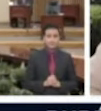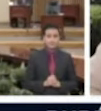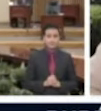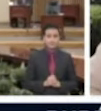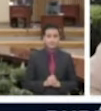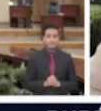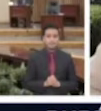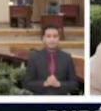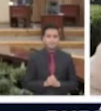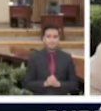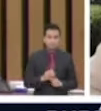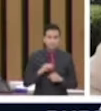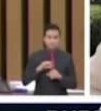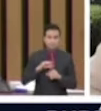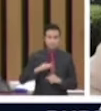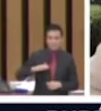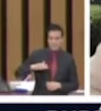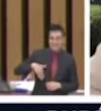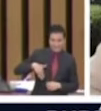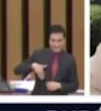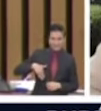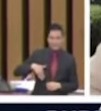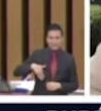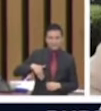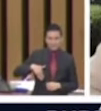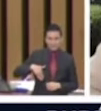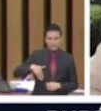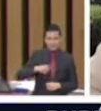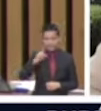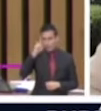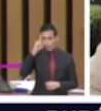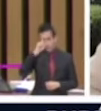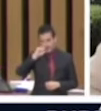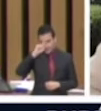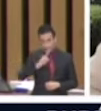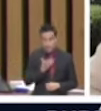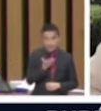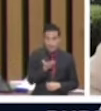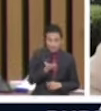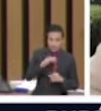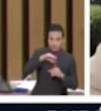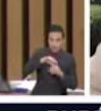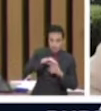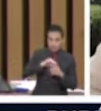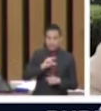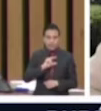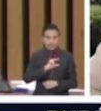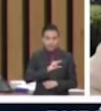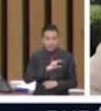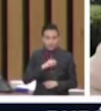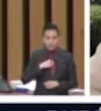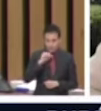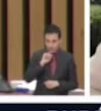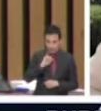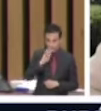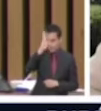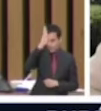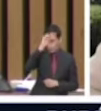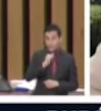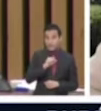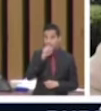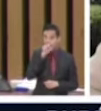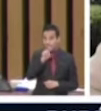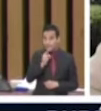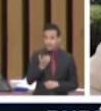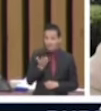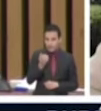PREP, empezará a funcionar una vez que las casillas hayan cerrado en todo el país. Esto es a las 8 de la noche, hora